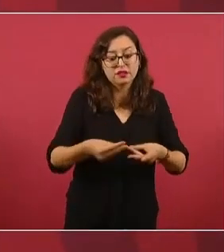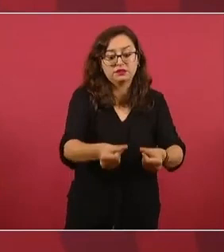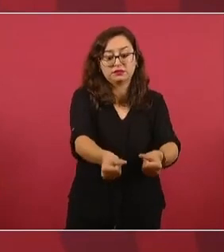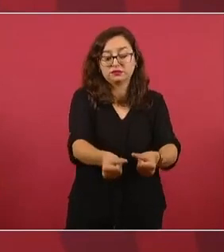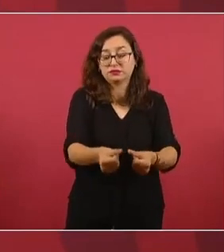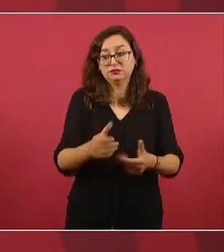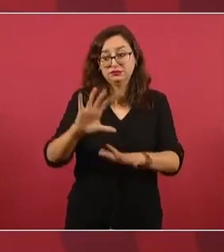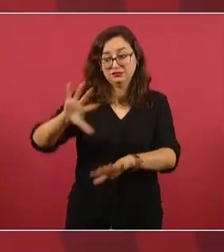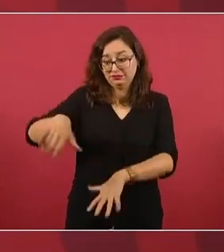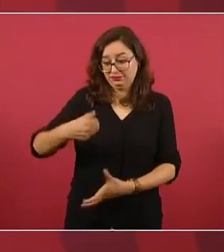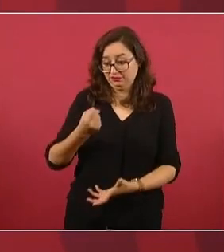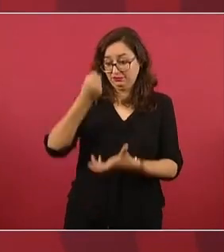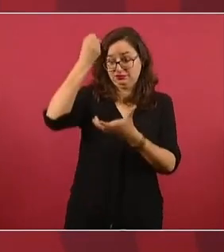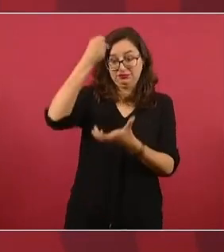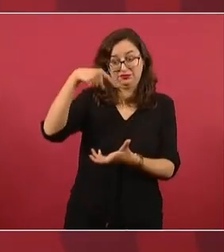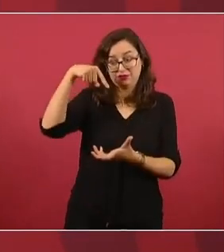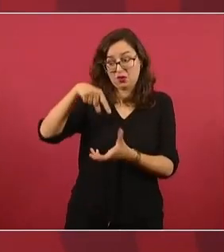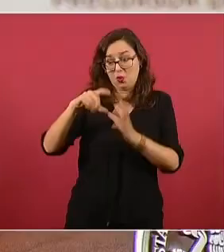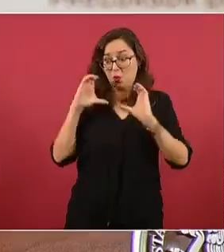es sagrado.